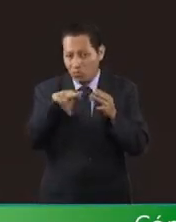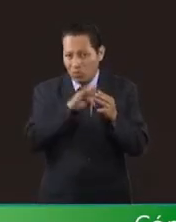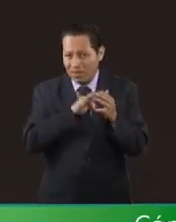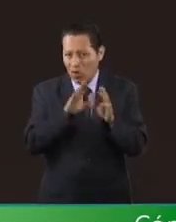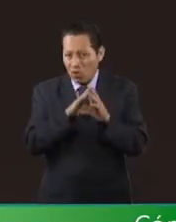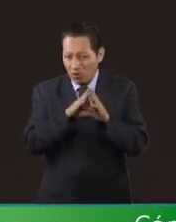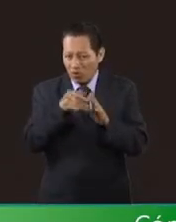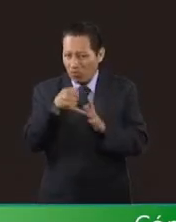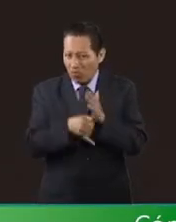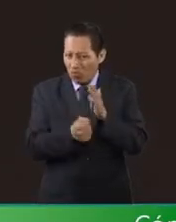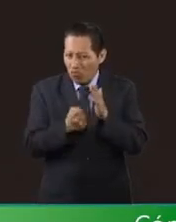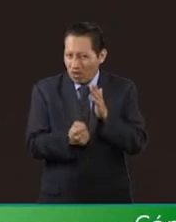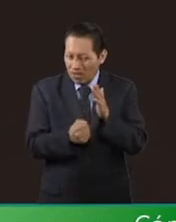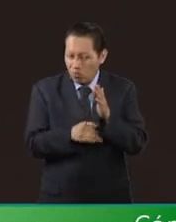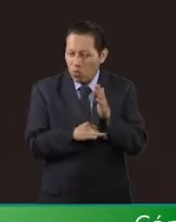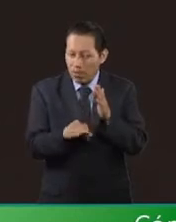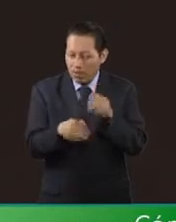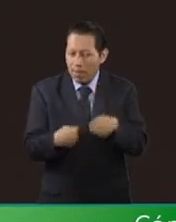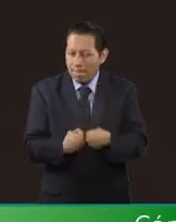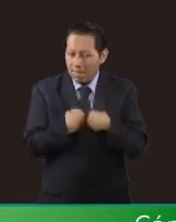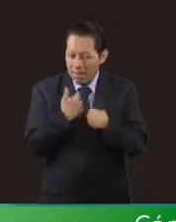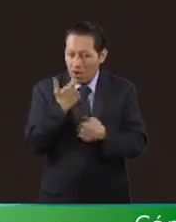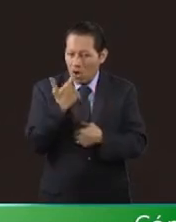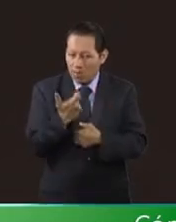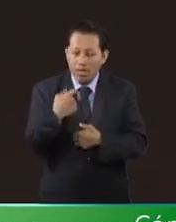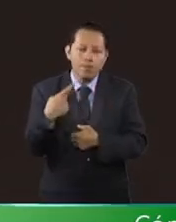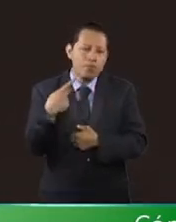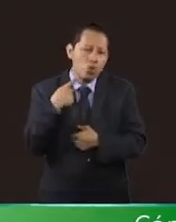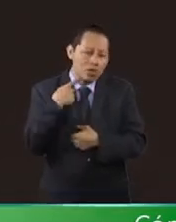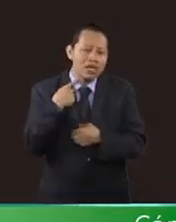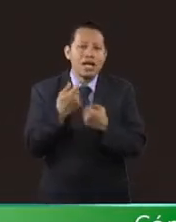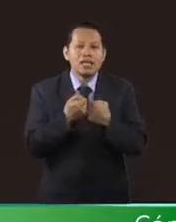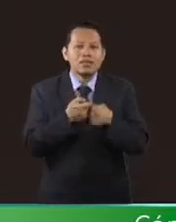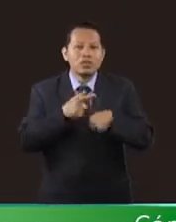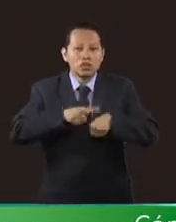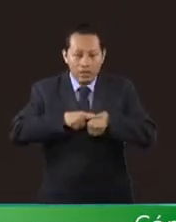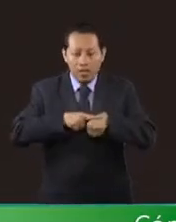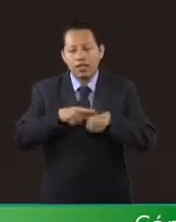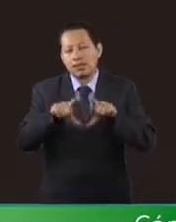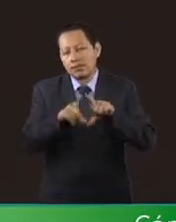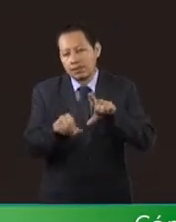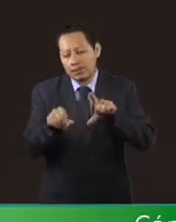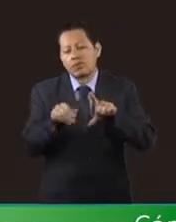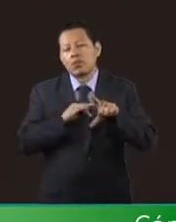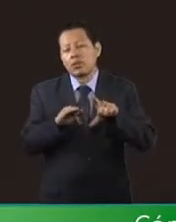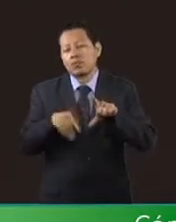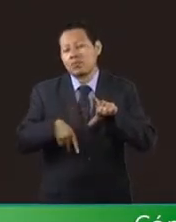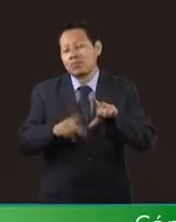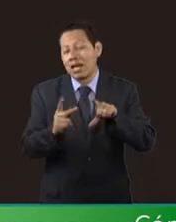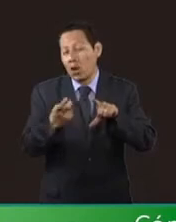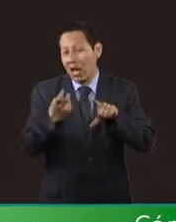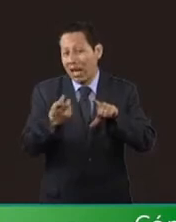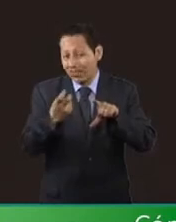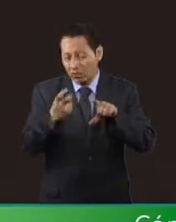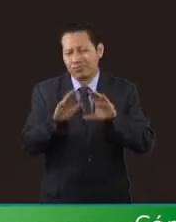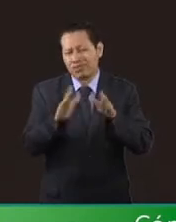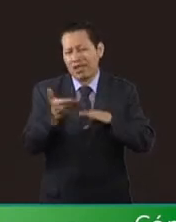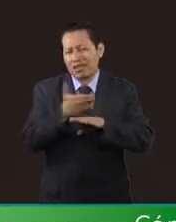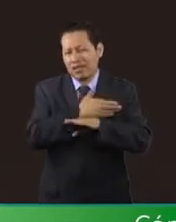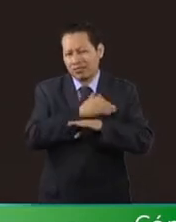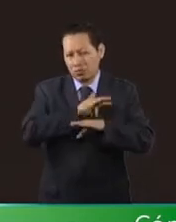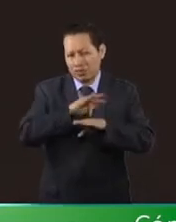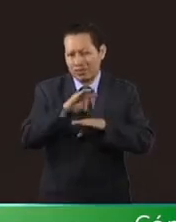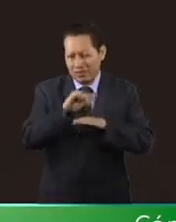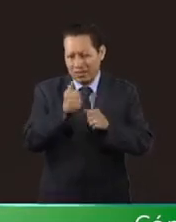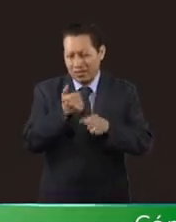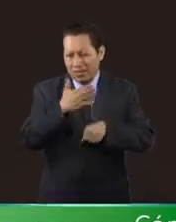generado profundas afectaciones en la vida económica, política y social del país. Pero esto lo sabían desde el inicio de